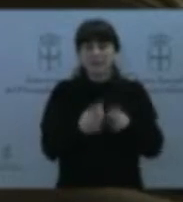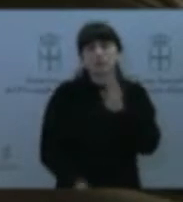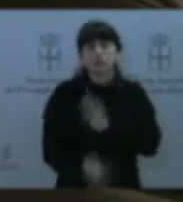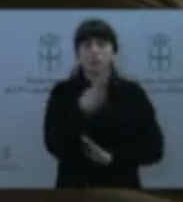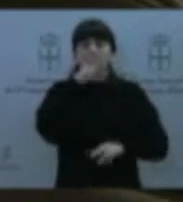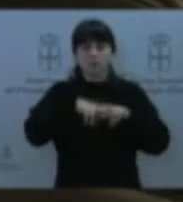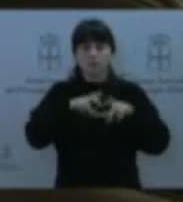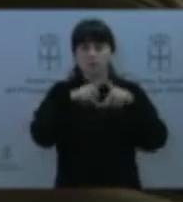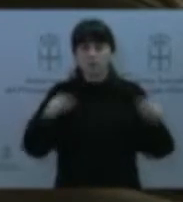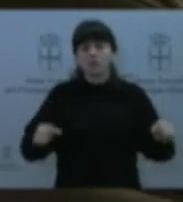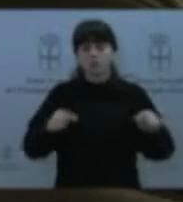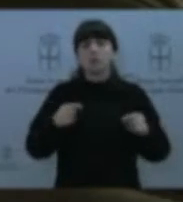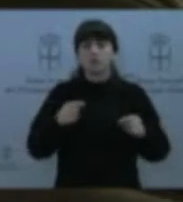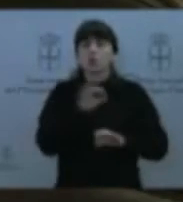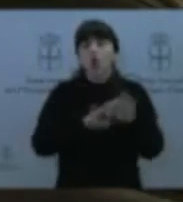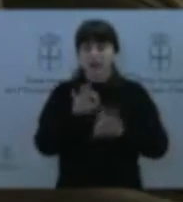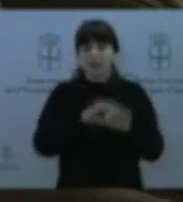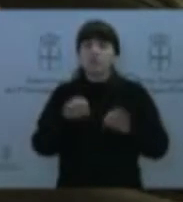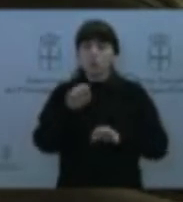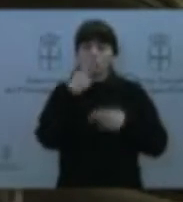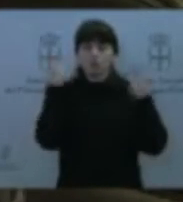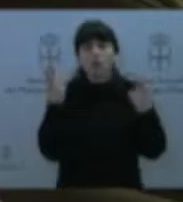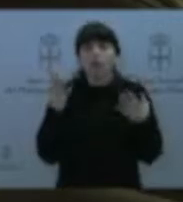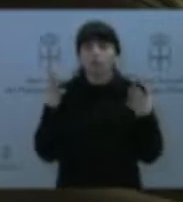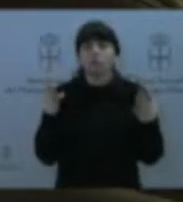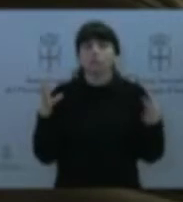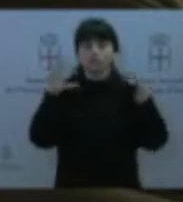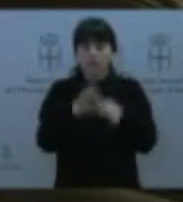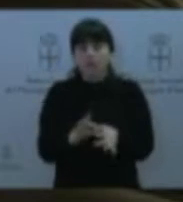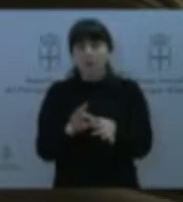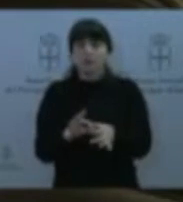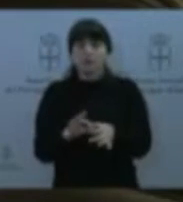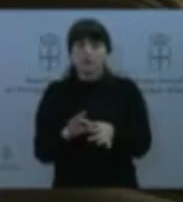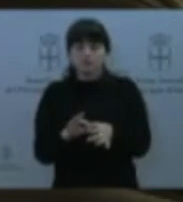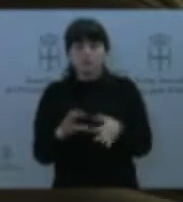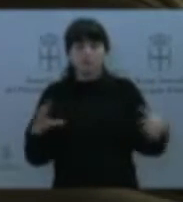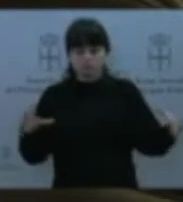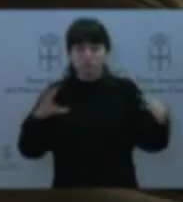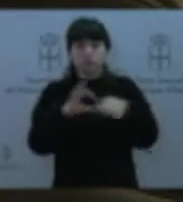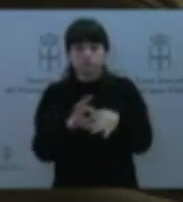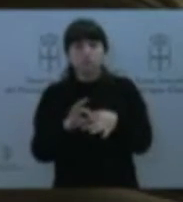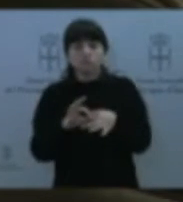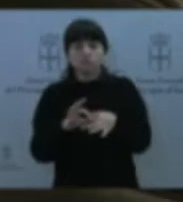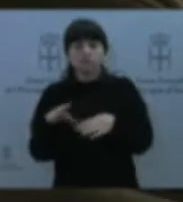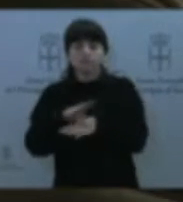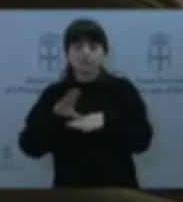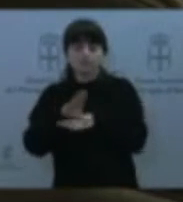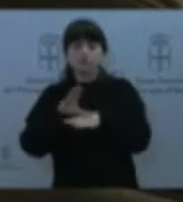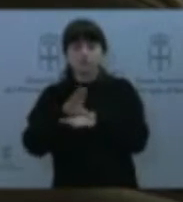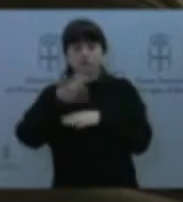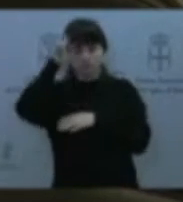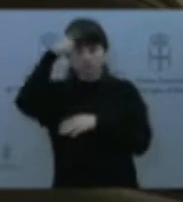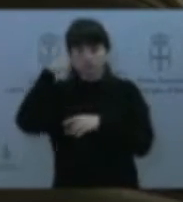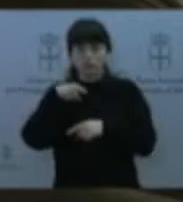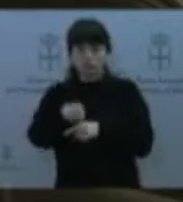y que dependen en una empresa que tiene una dependencia también de una consejería, que es la consejería que usted preside. El PSOE,